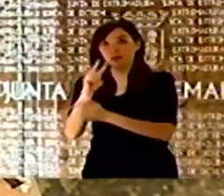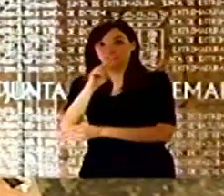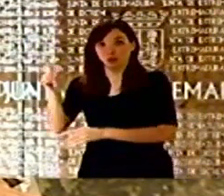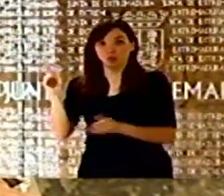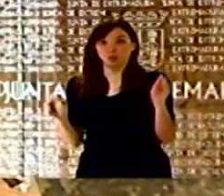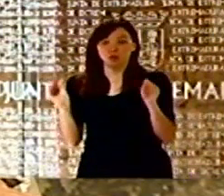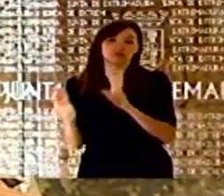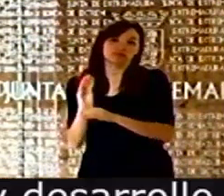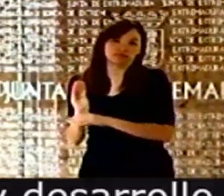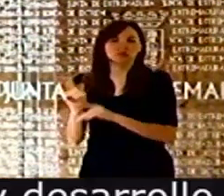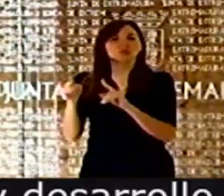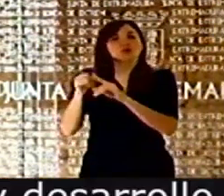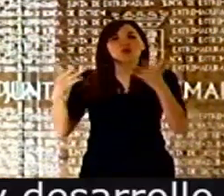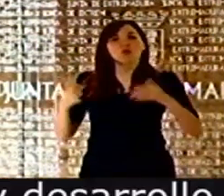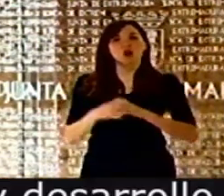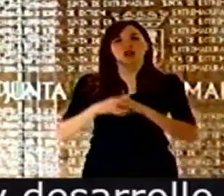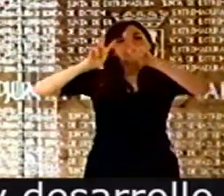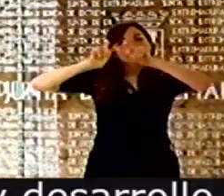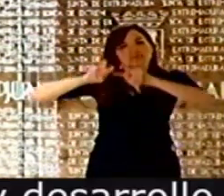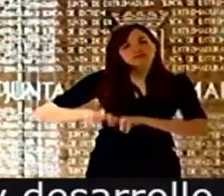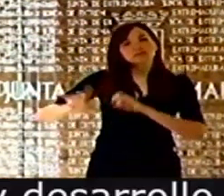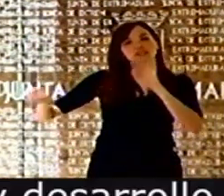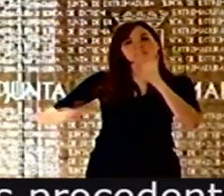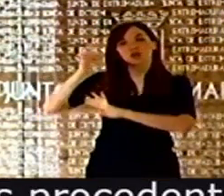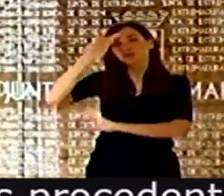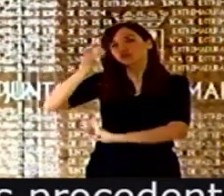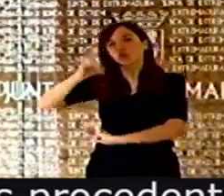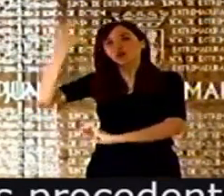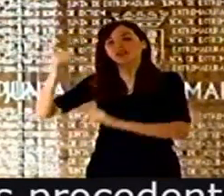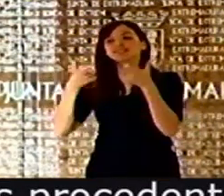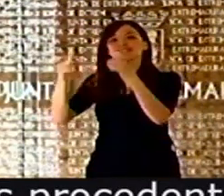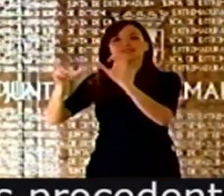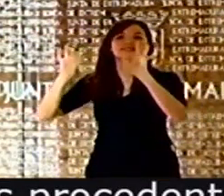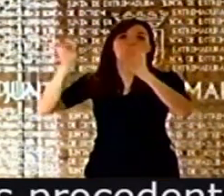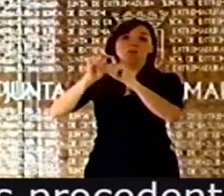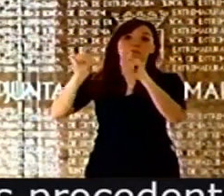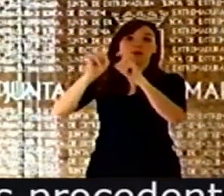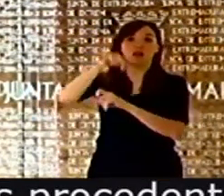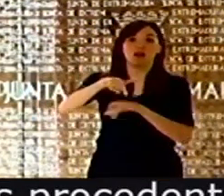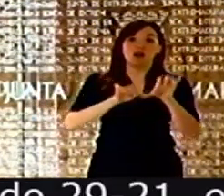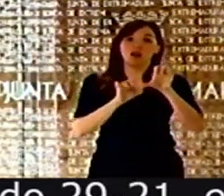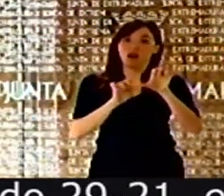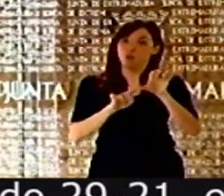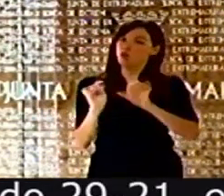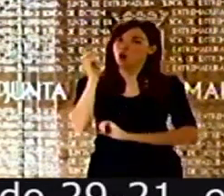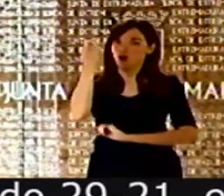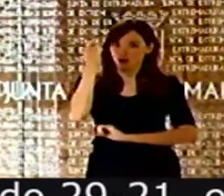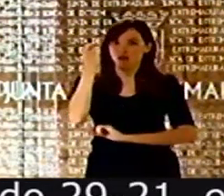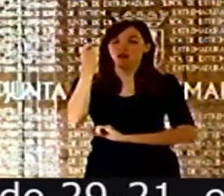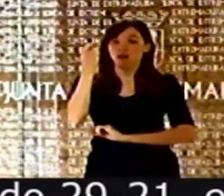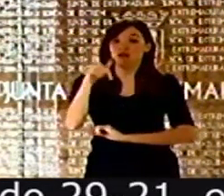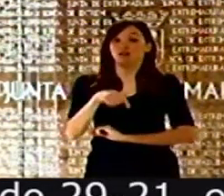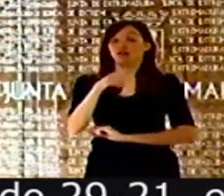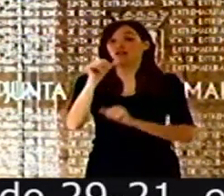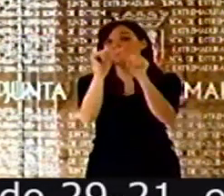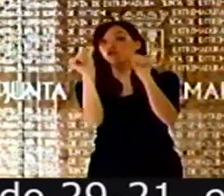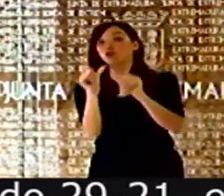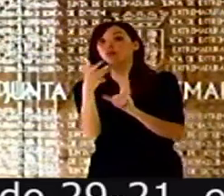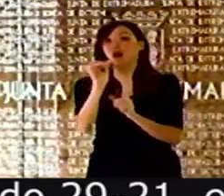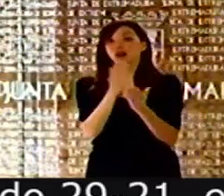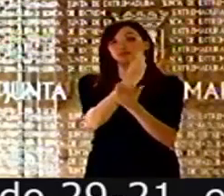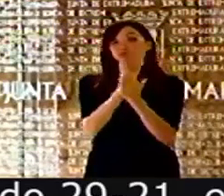la investigación, el desarrollo y la innovación en el entorno empresarial extremeño. Estas subvenciones contemplan 4 modalidades,